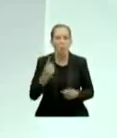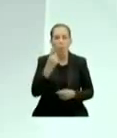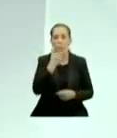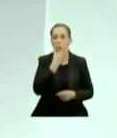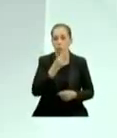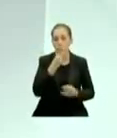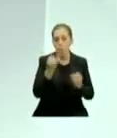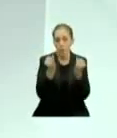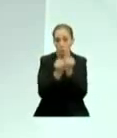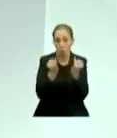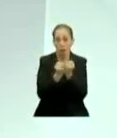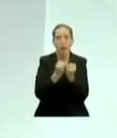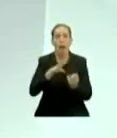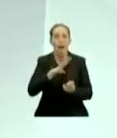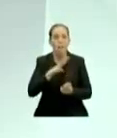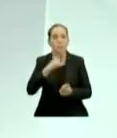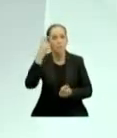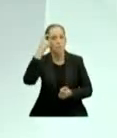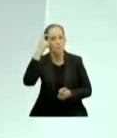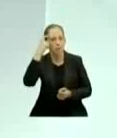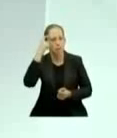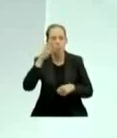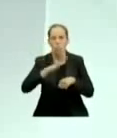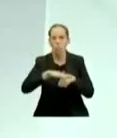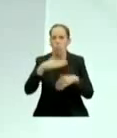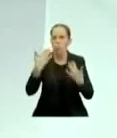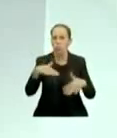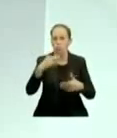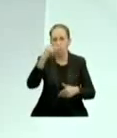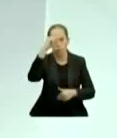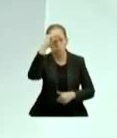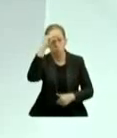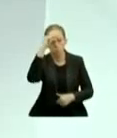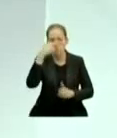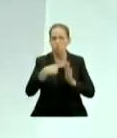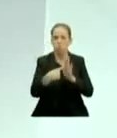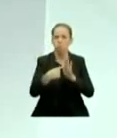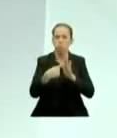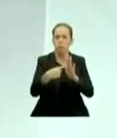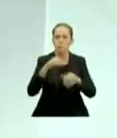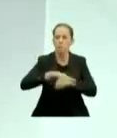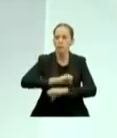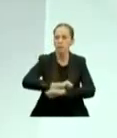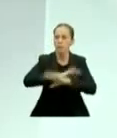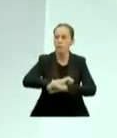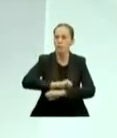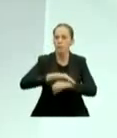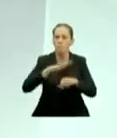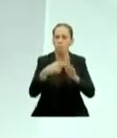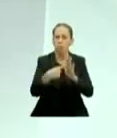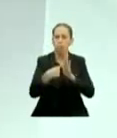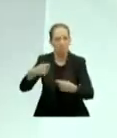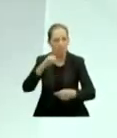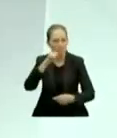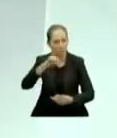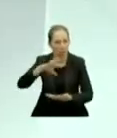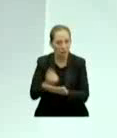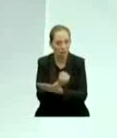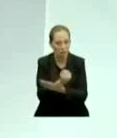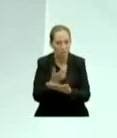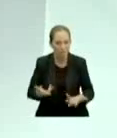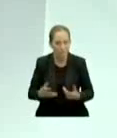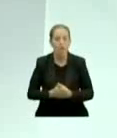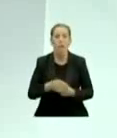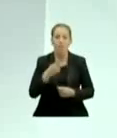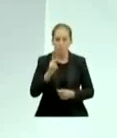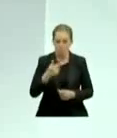Le tengo noticias, candidata del PAN. El Doctor Who existe todavía y se sigue produciendo y sigue, porque además, usted no ha visto la